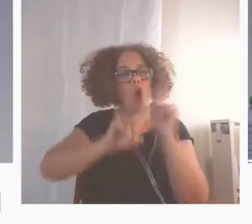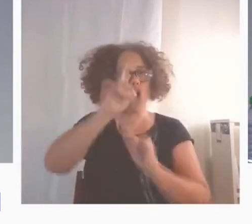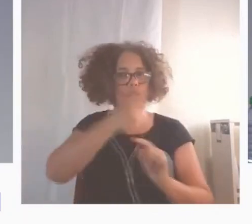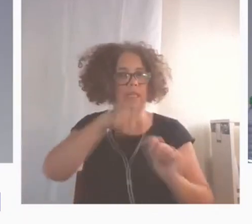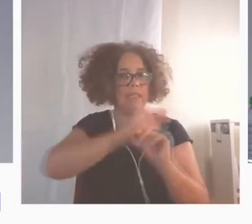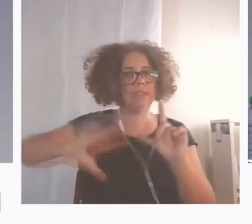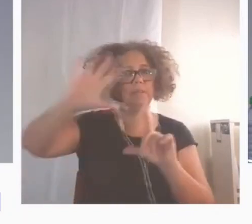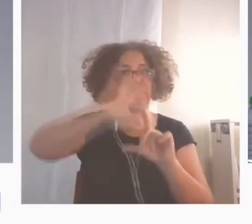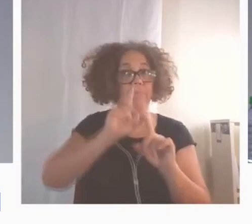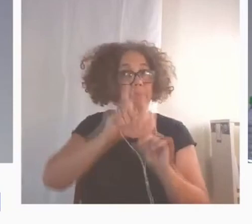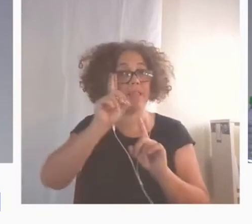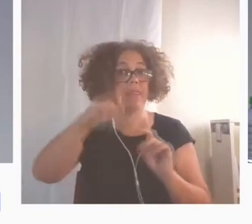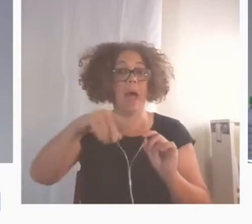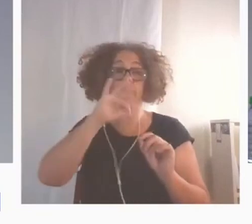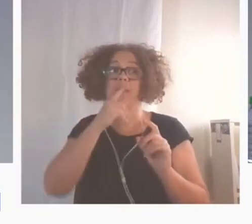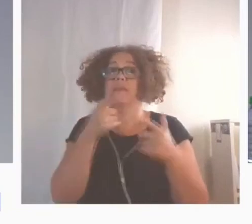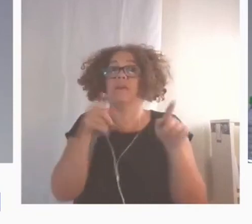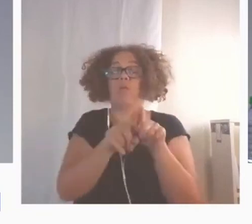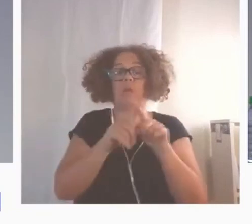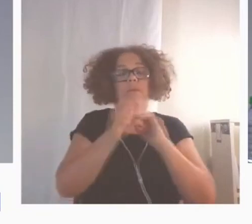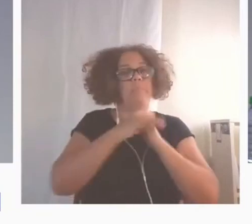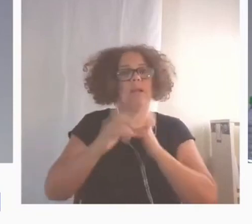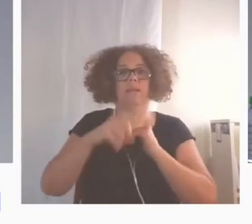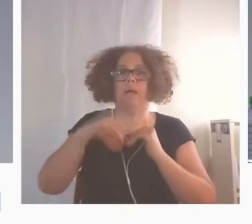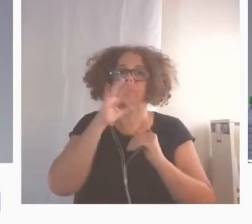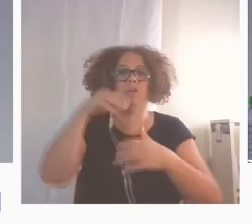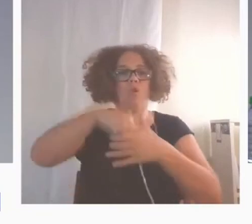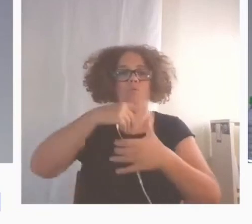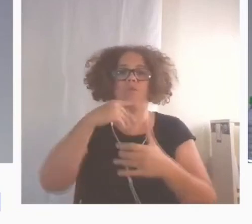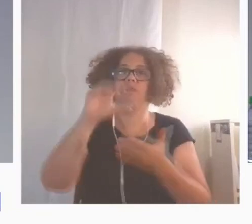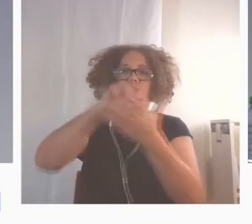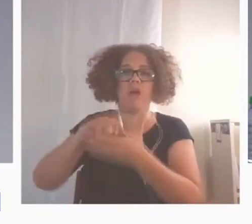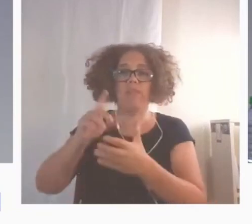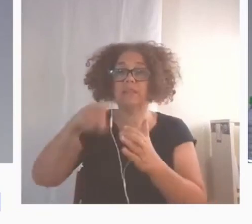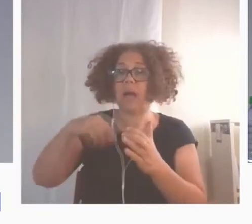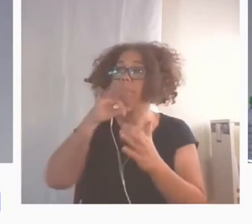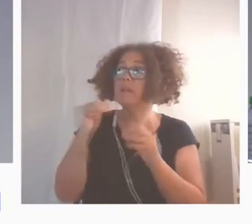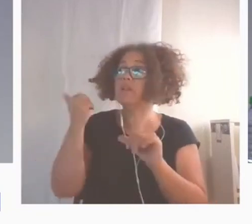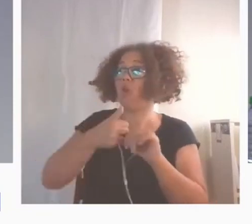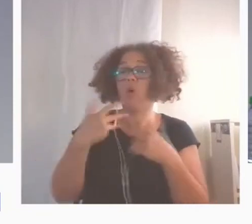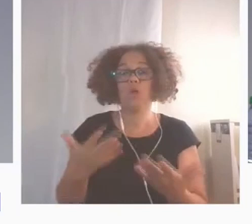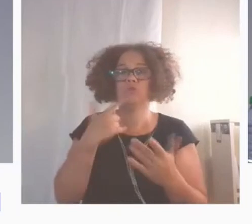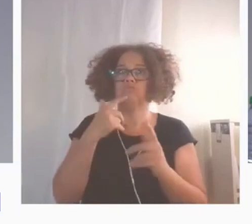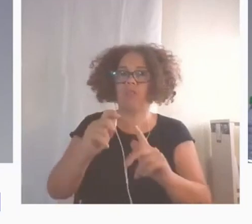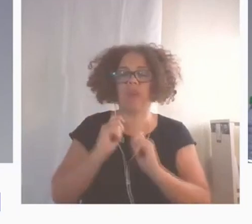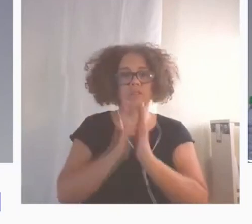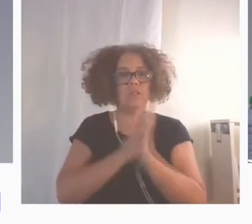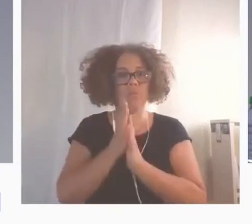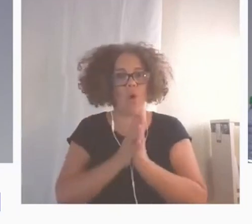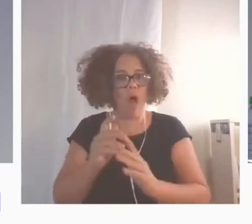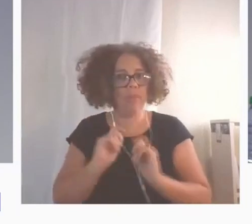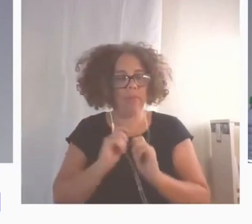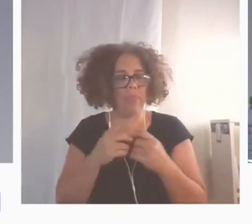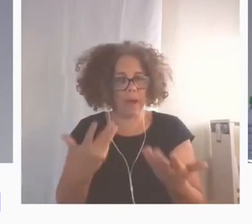que tiene la frente de mar. Por eso hacemos parte de un eixo atlántico de ciudades y todo esto nos estimula mucho